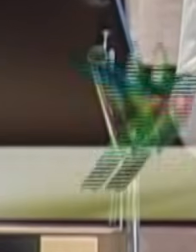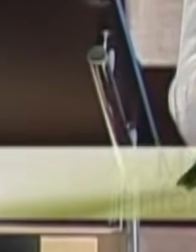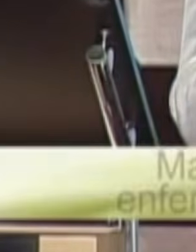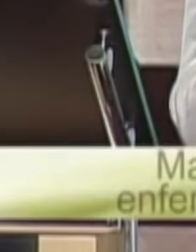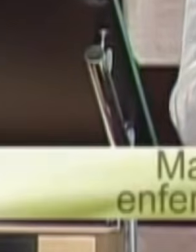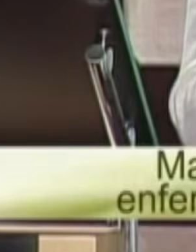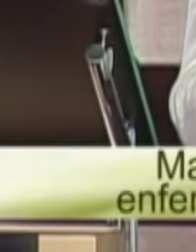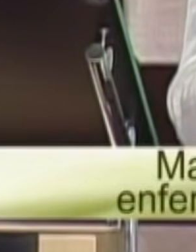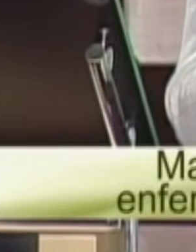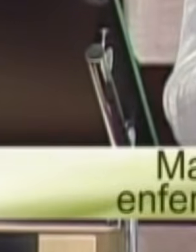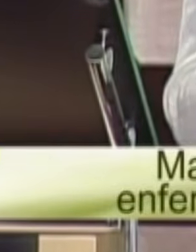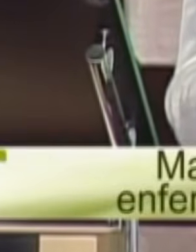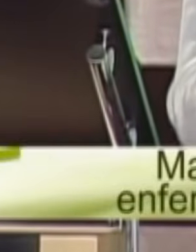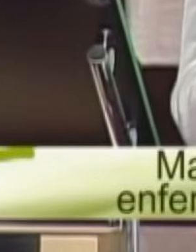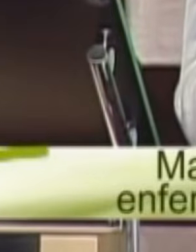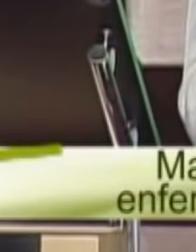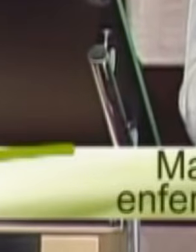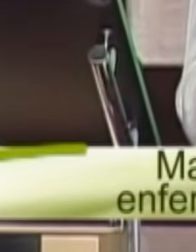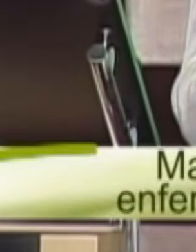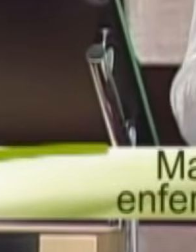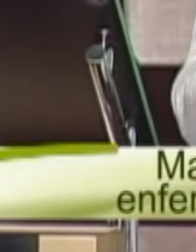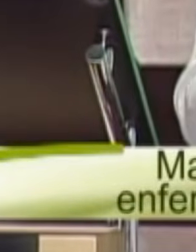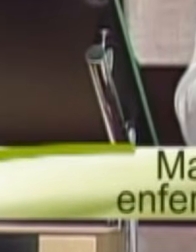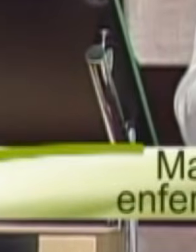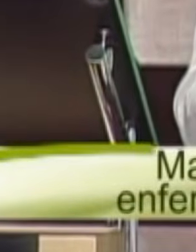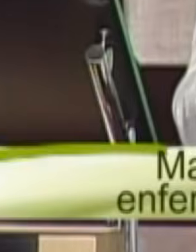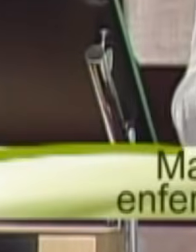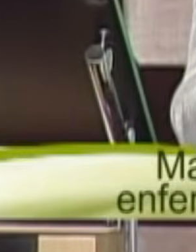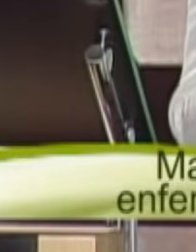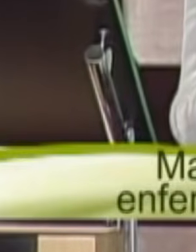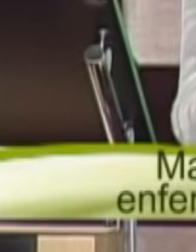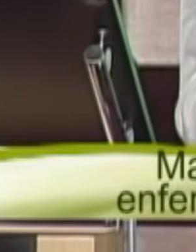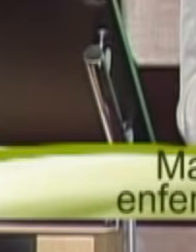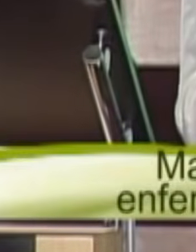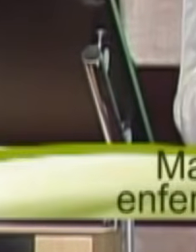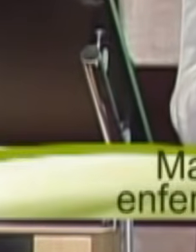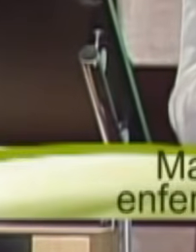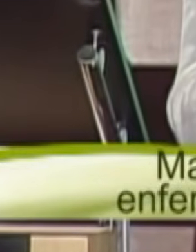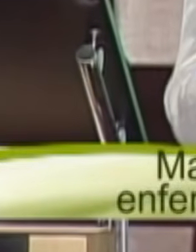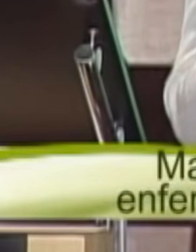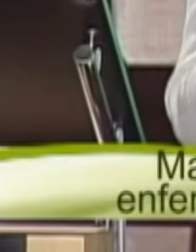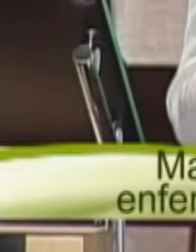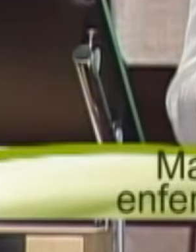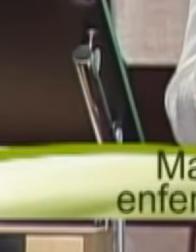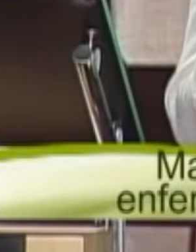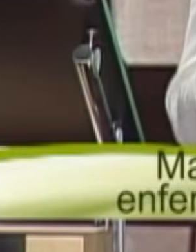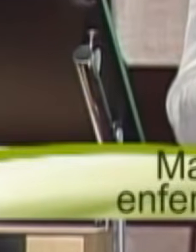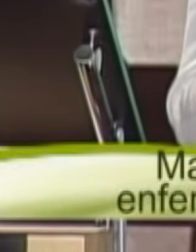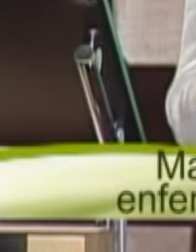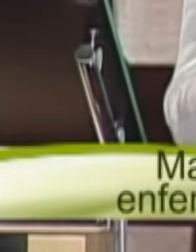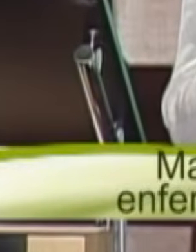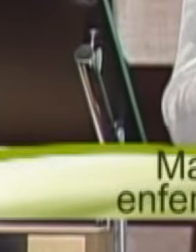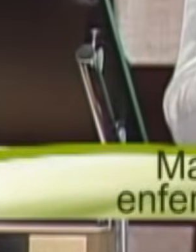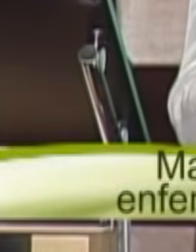profesional. Eviten esas consultas en las farmacias, con los amigos, con los vecinos y mucho menos la autoformulación. Para eso hay